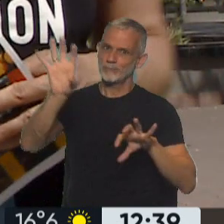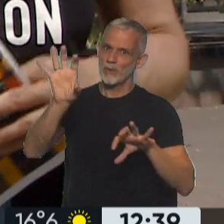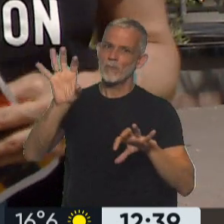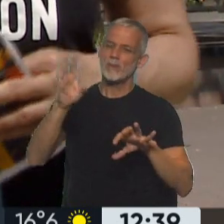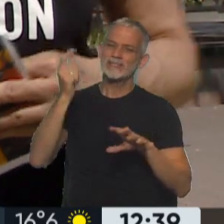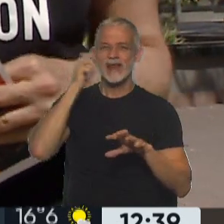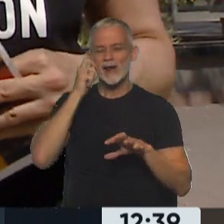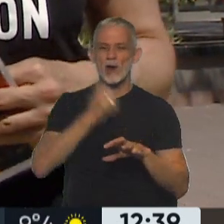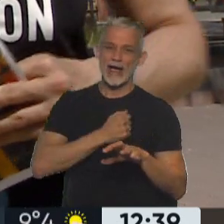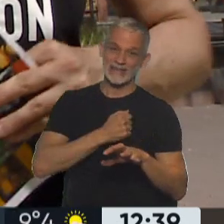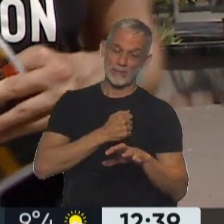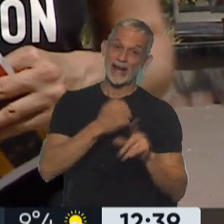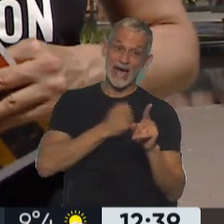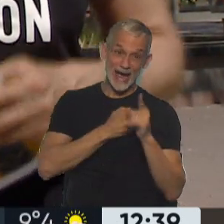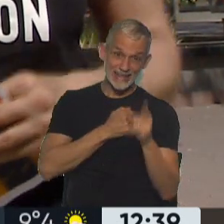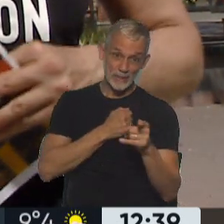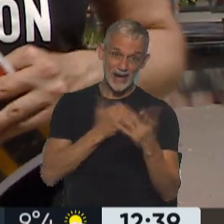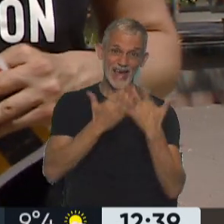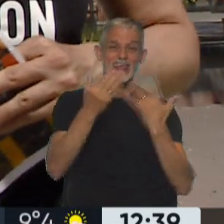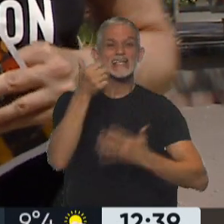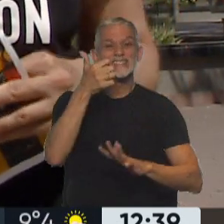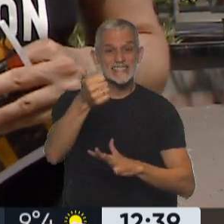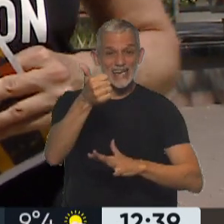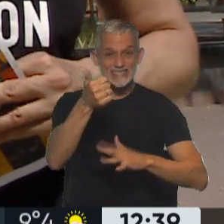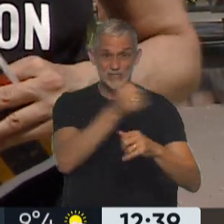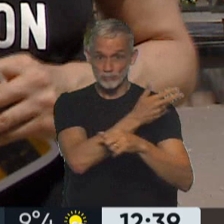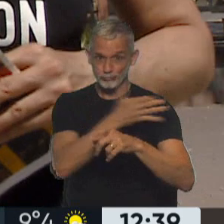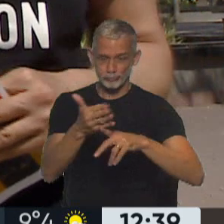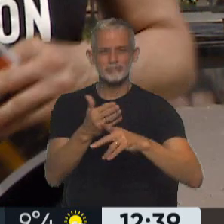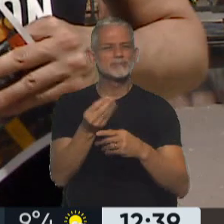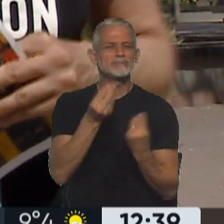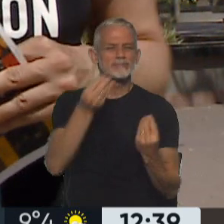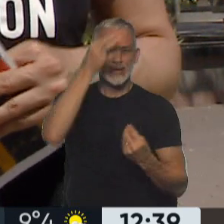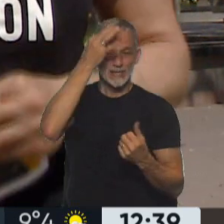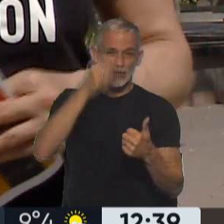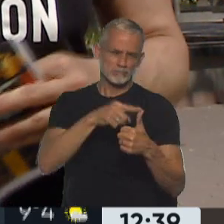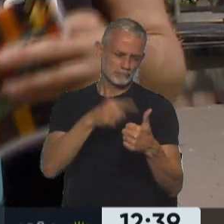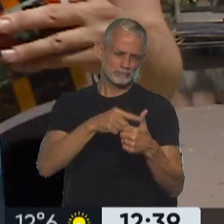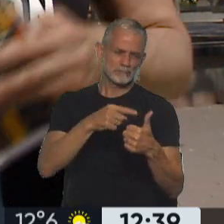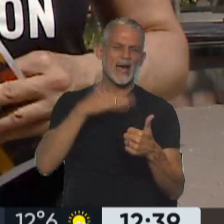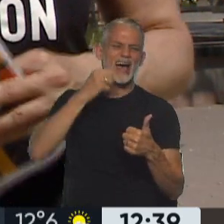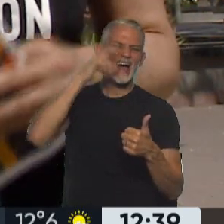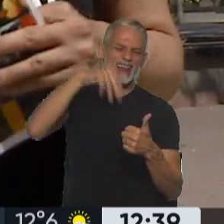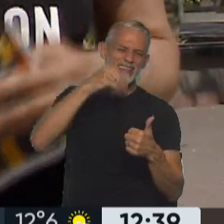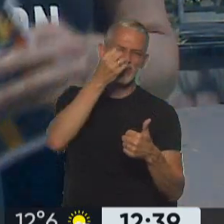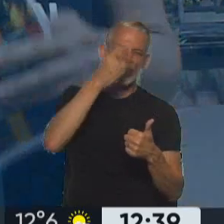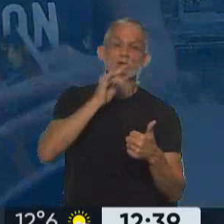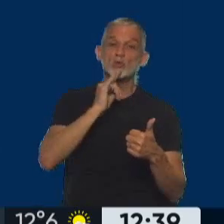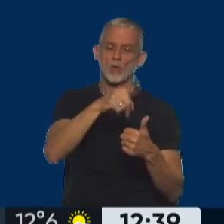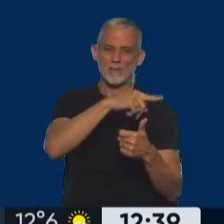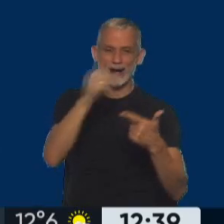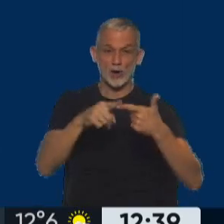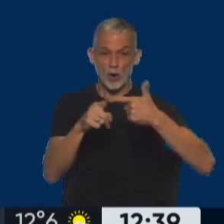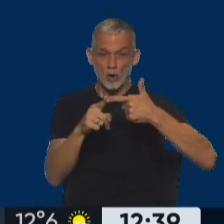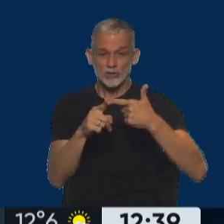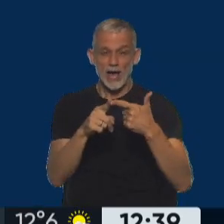son anfitrionas. En Catamarca, en este día 6, las representaciones serán para Jardín Florido, que llega desde Tucumán, Crucifixión,